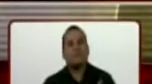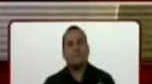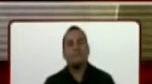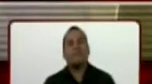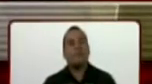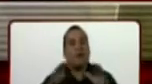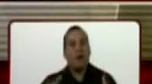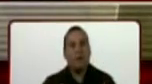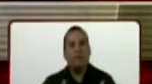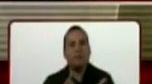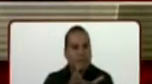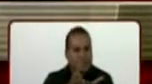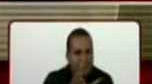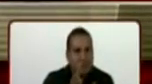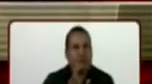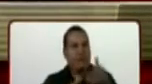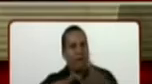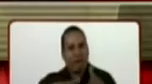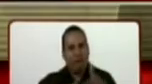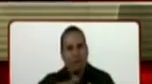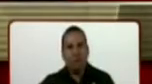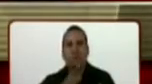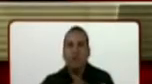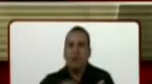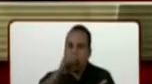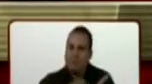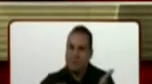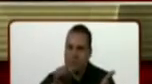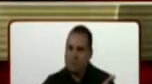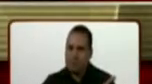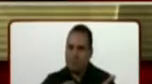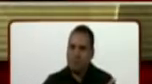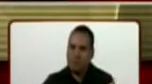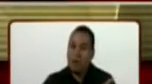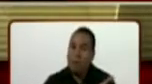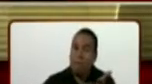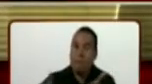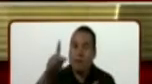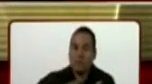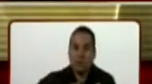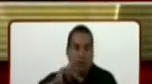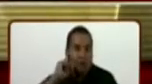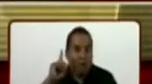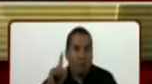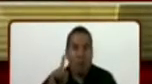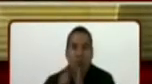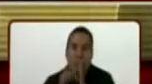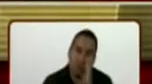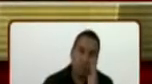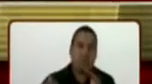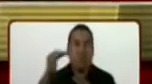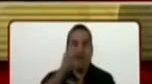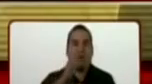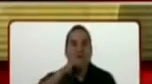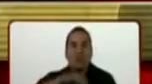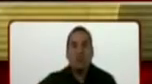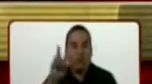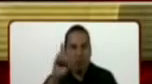continúa servida para que registremos una de las participaciones más altas que haya conocido la